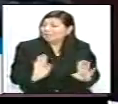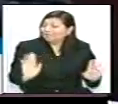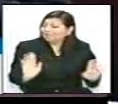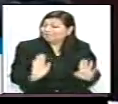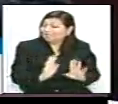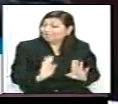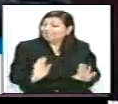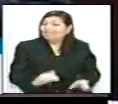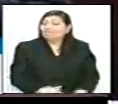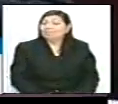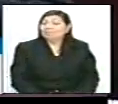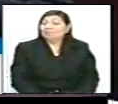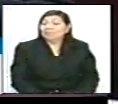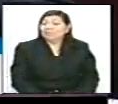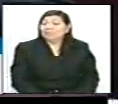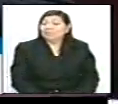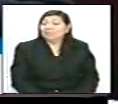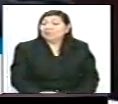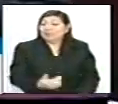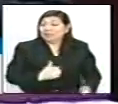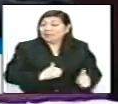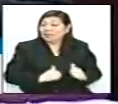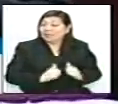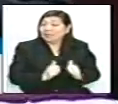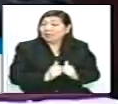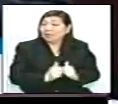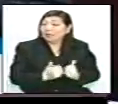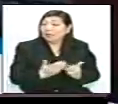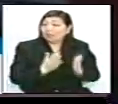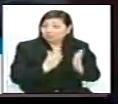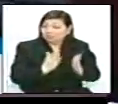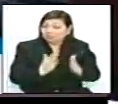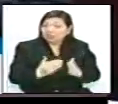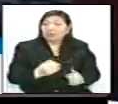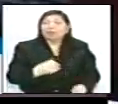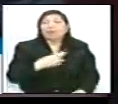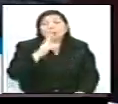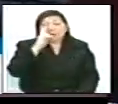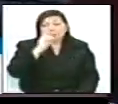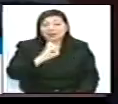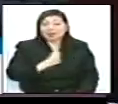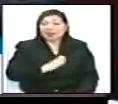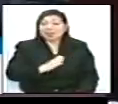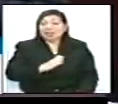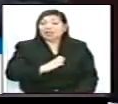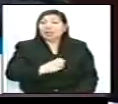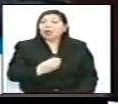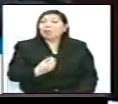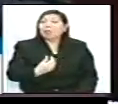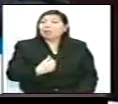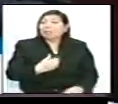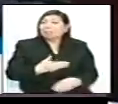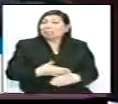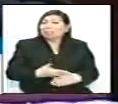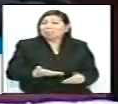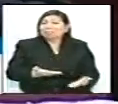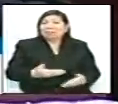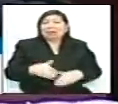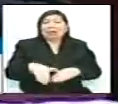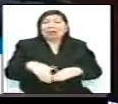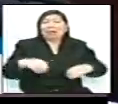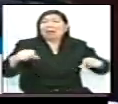ninguna manera, señora presidenta, hay que actuar con decoro, con ética. ¿Cómo yo voy a ir por plazas y